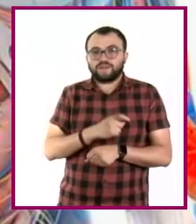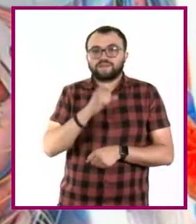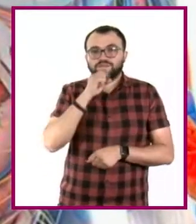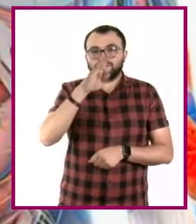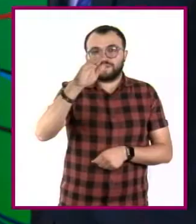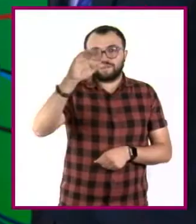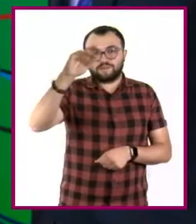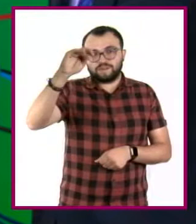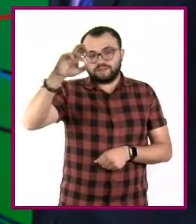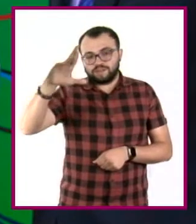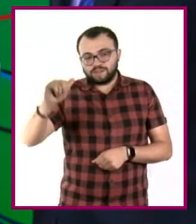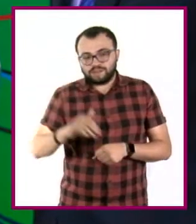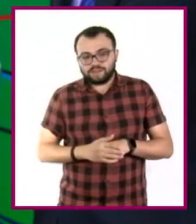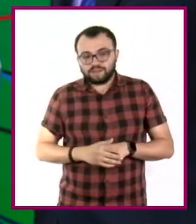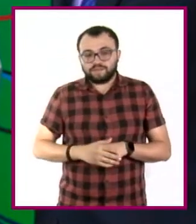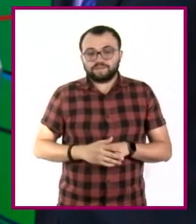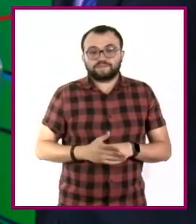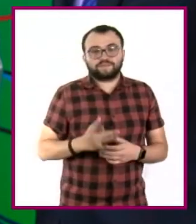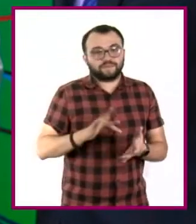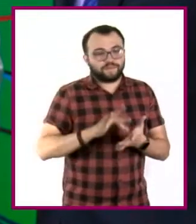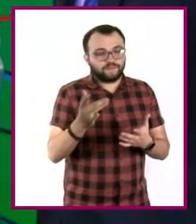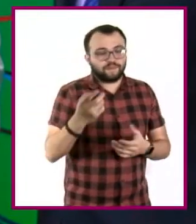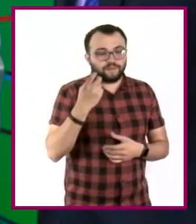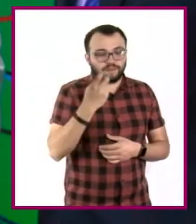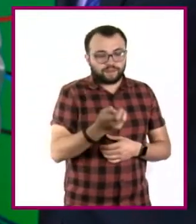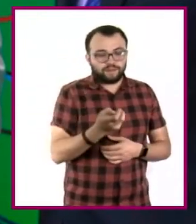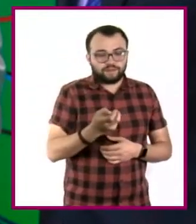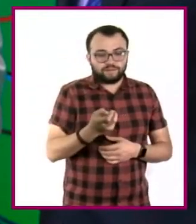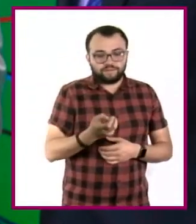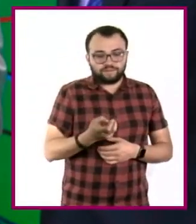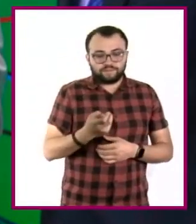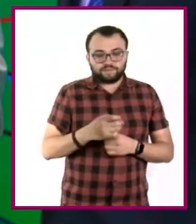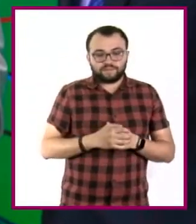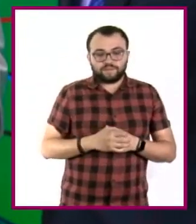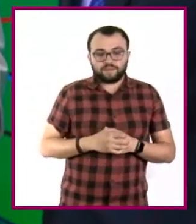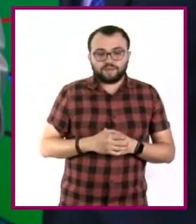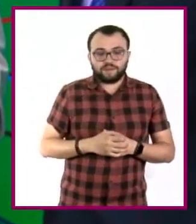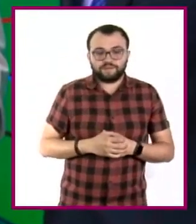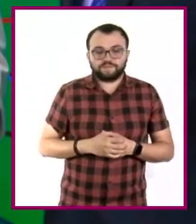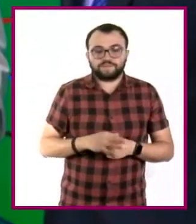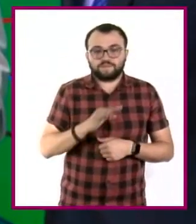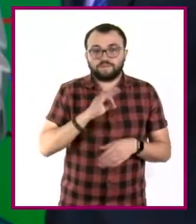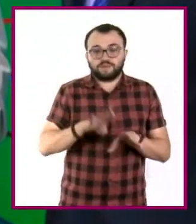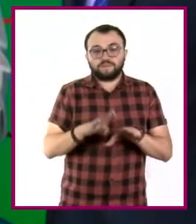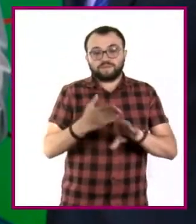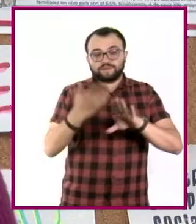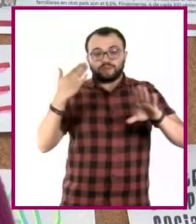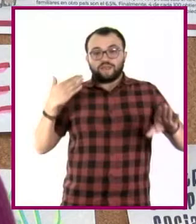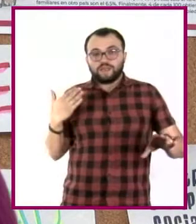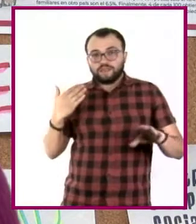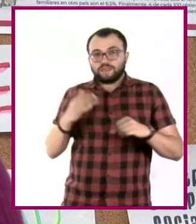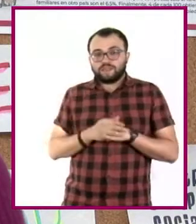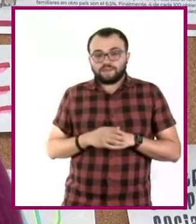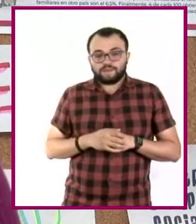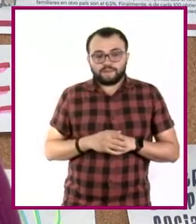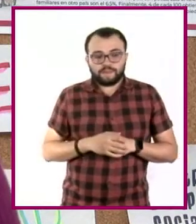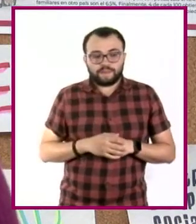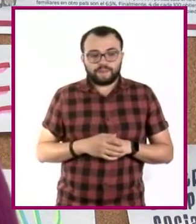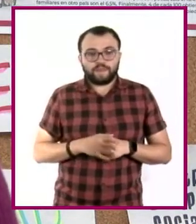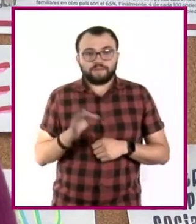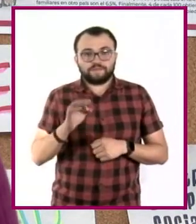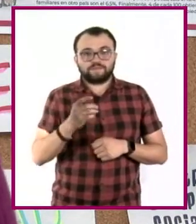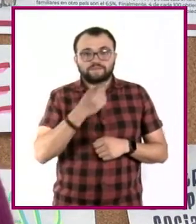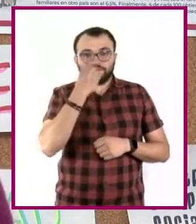causa. Gracias a la capacidad del aparato creado por Norma para realizar una prevención activa, el ahorro que puede suponer al